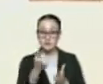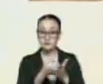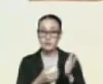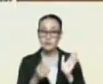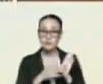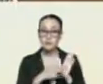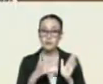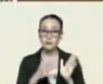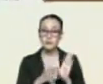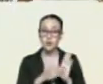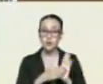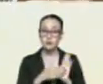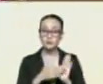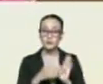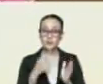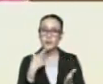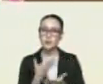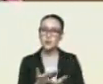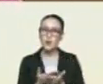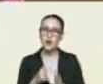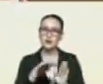propuesta del orden del día.